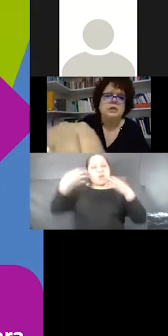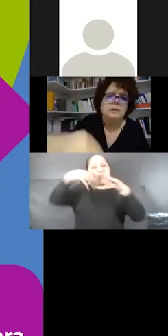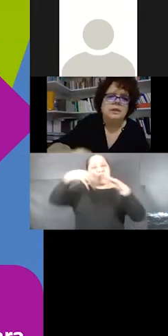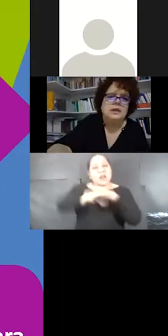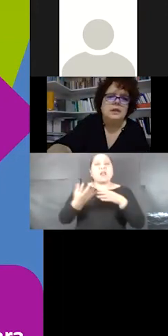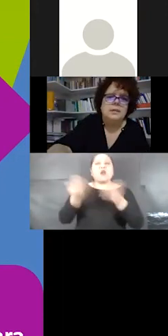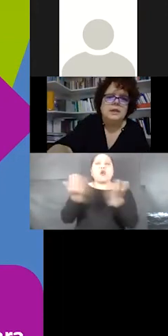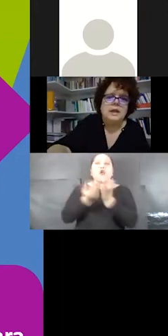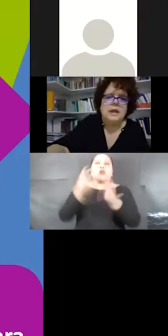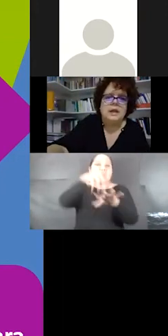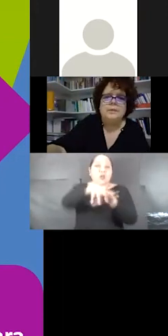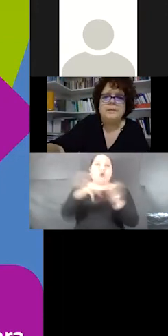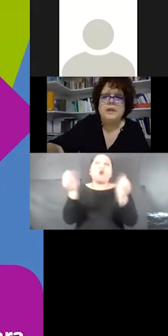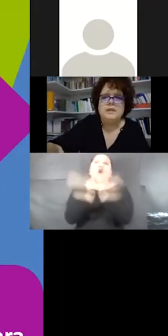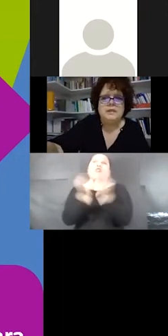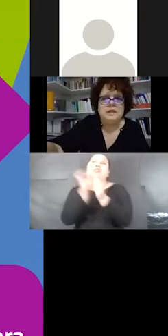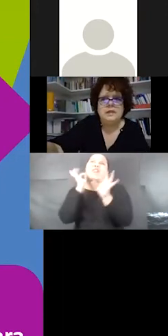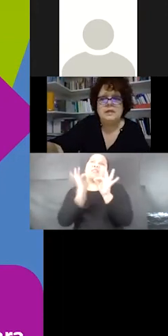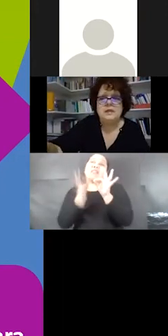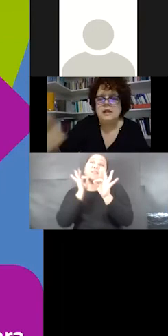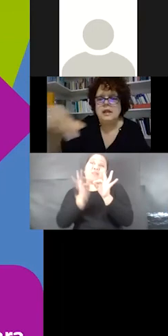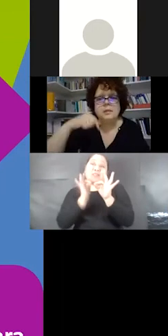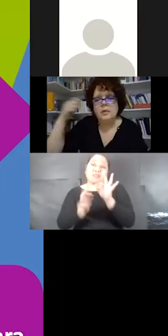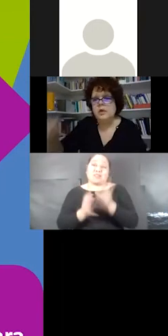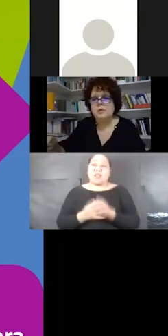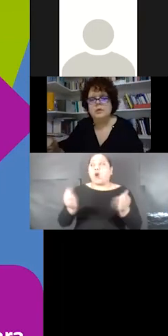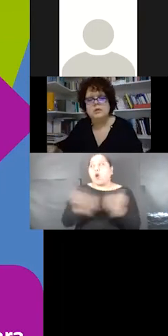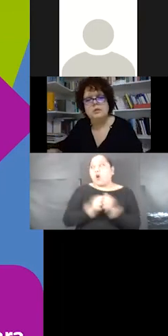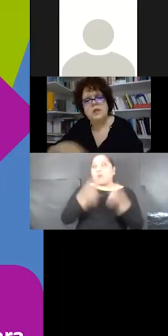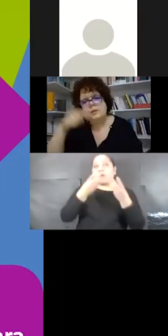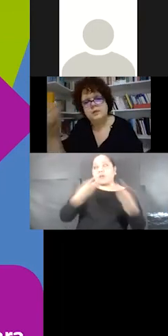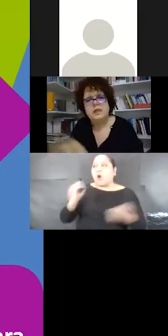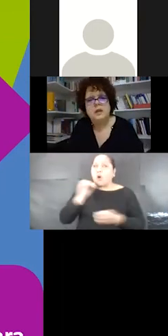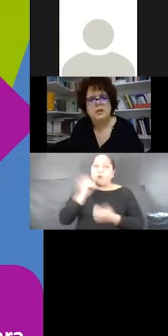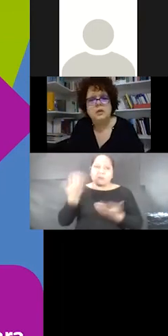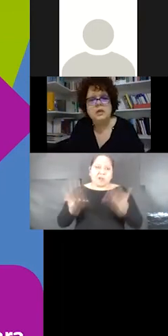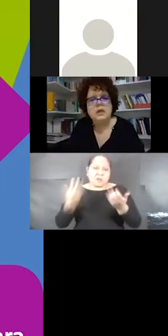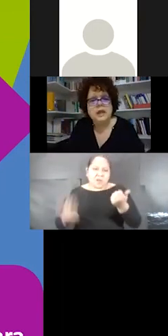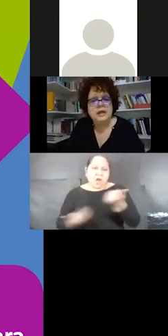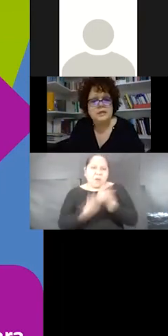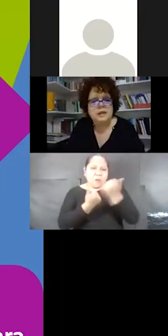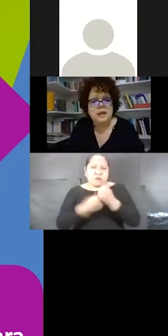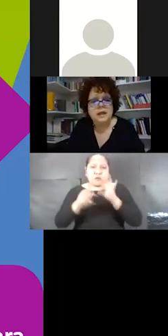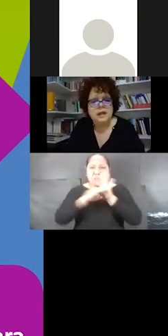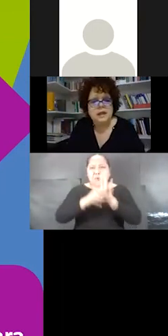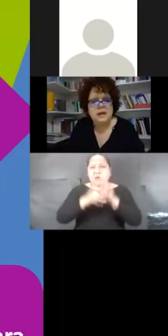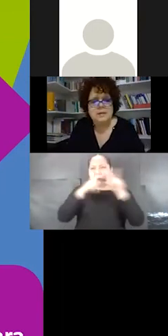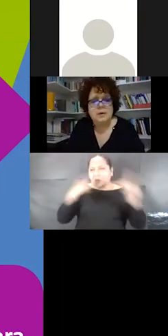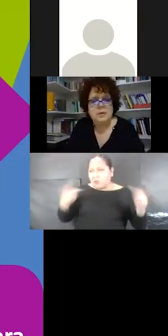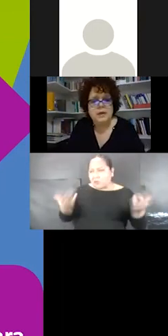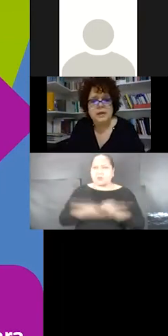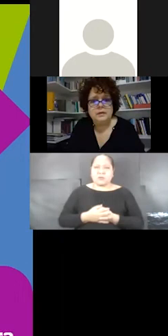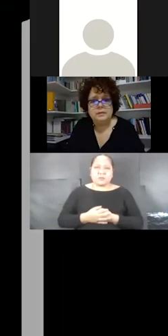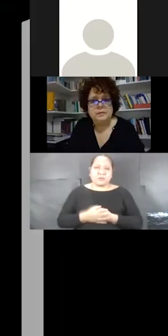los intérpretes y el material, y si se necesita tener modelo lingüístico en secundaria, pues tenerlo, ¿no? Esa sería la